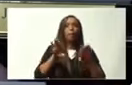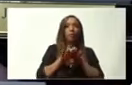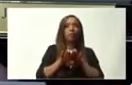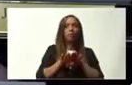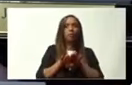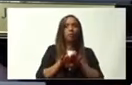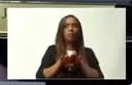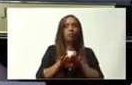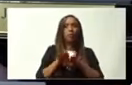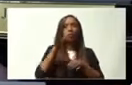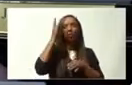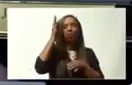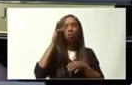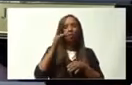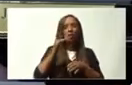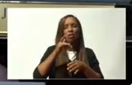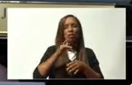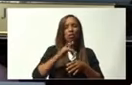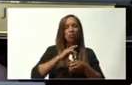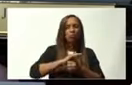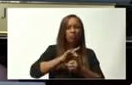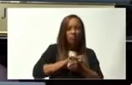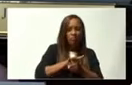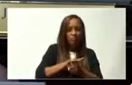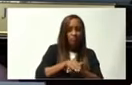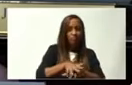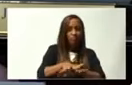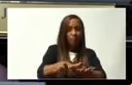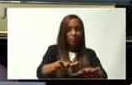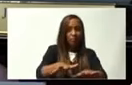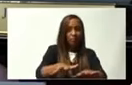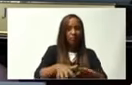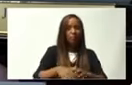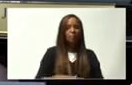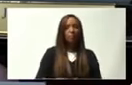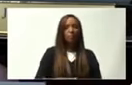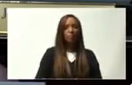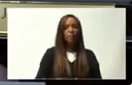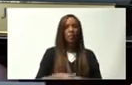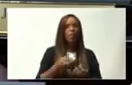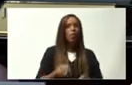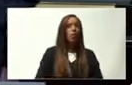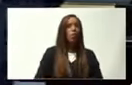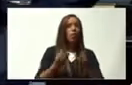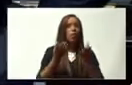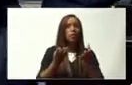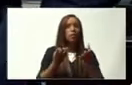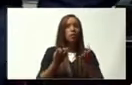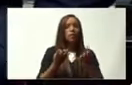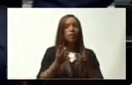40 puntos y pico por ciento. Entonces, ¿qué dice